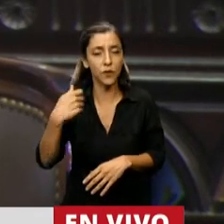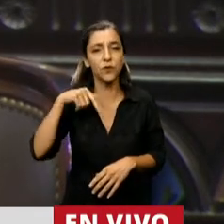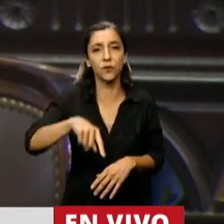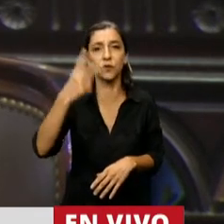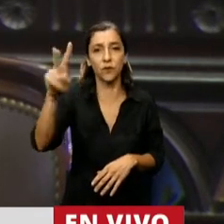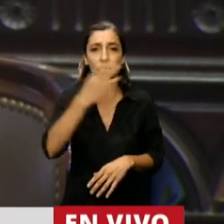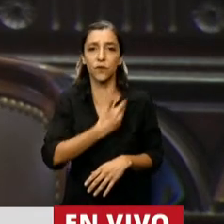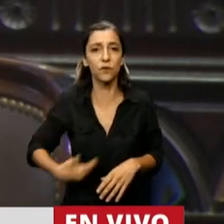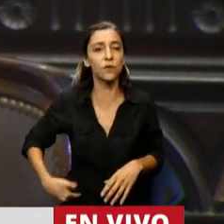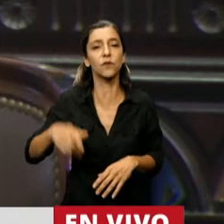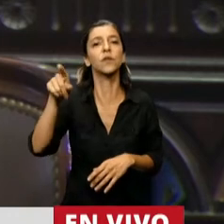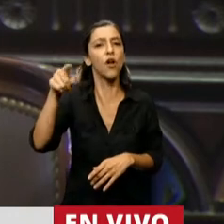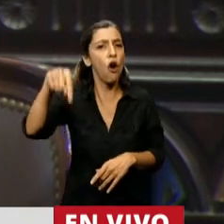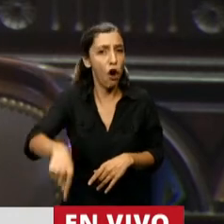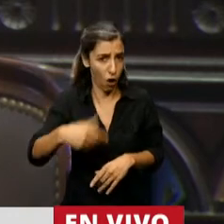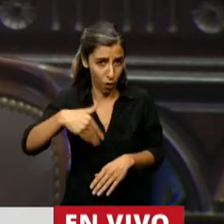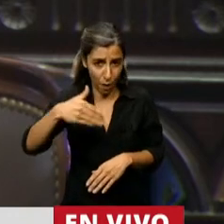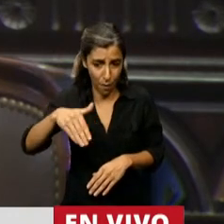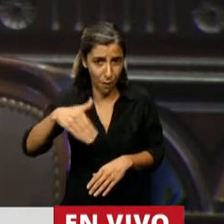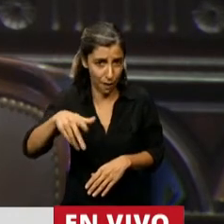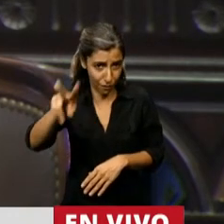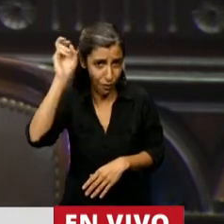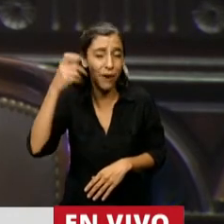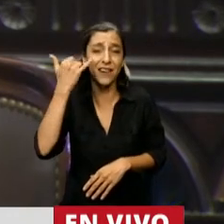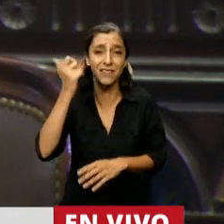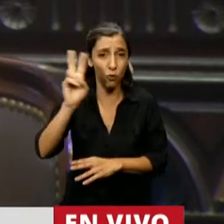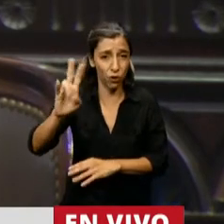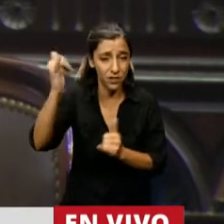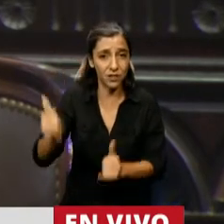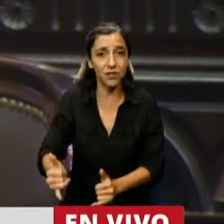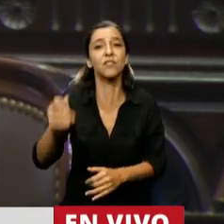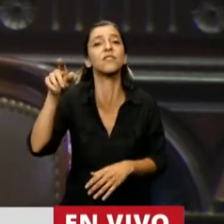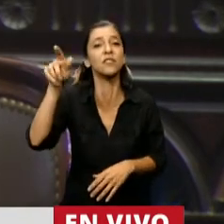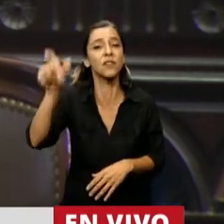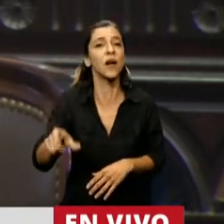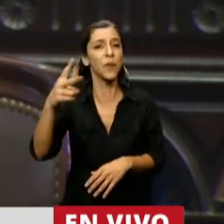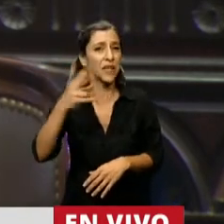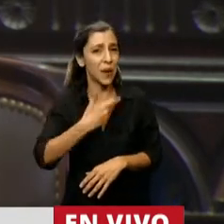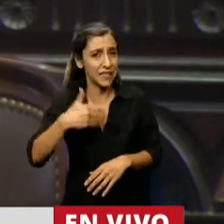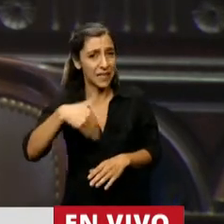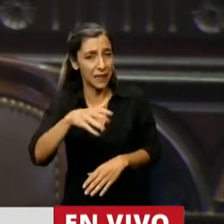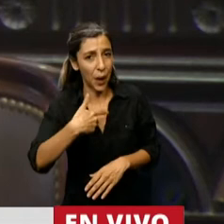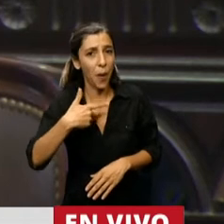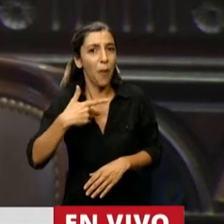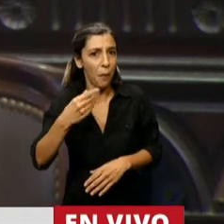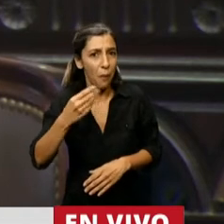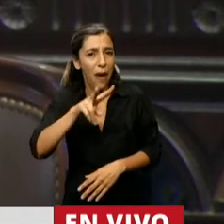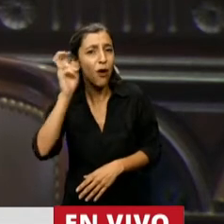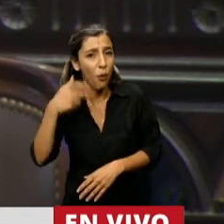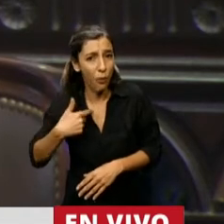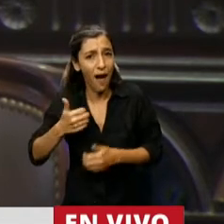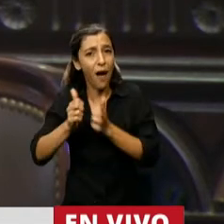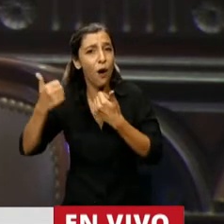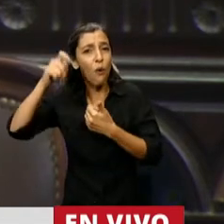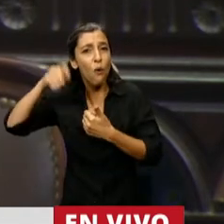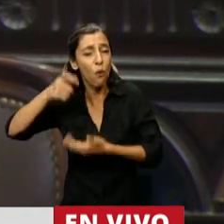fallo, va a cobrar, ya le autorizaron a cobrar, pero hoy el fallo le dice que puede cobrar su jubilación,